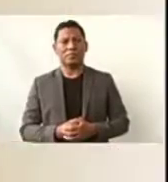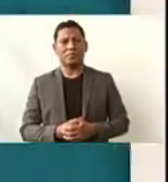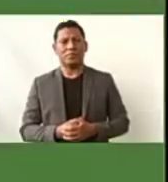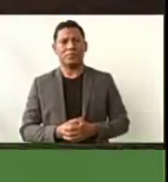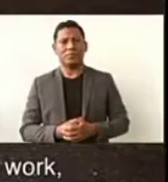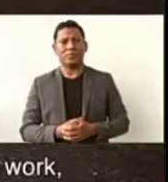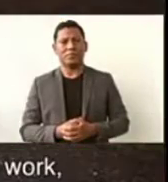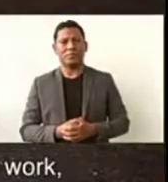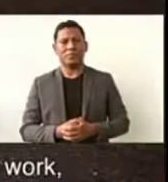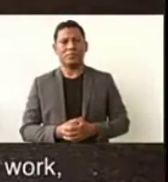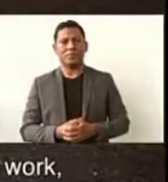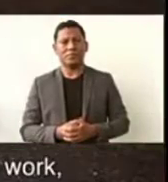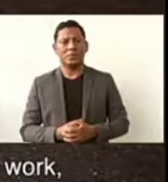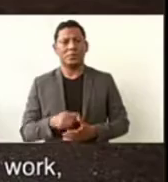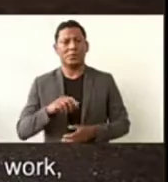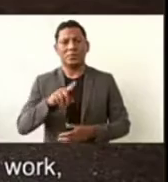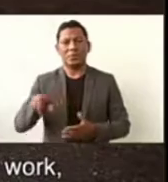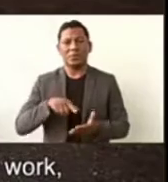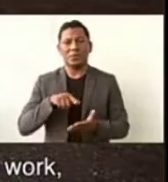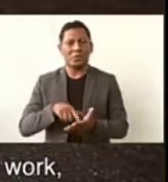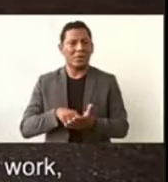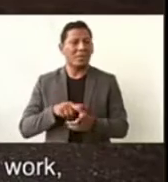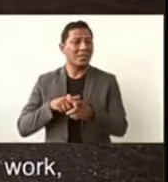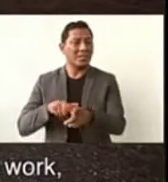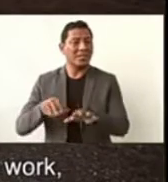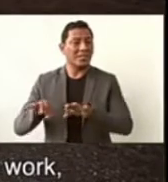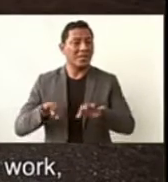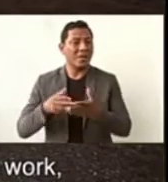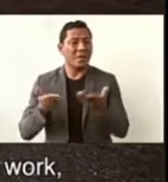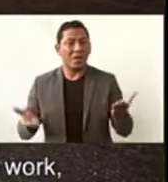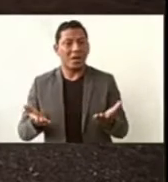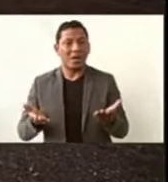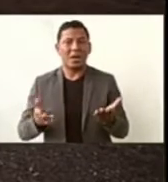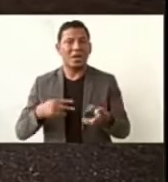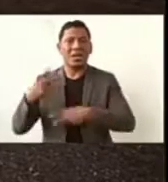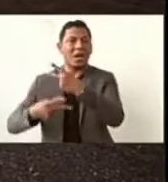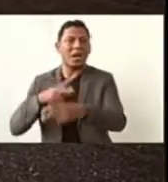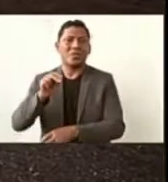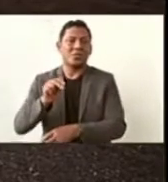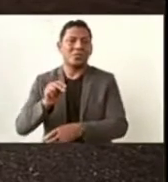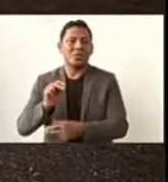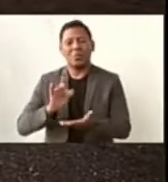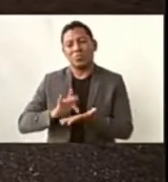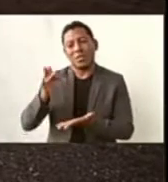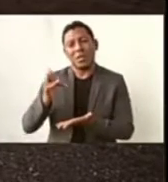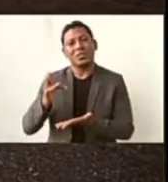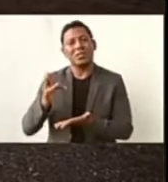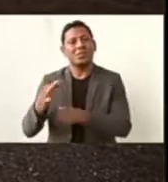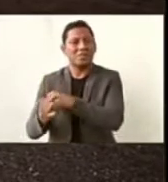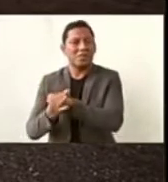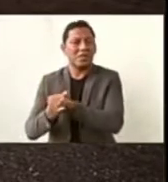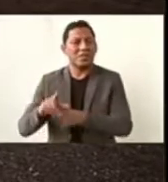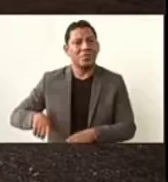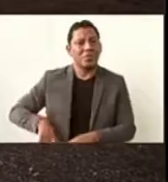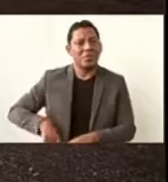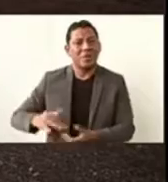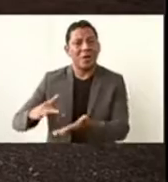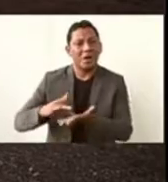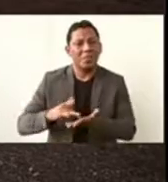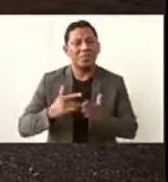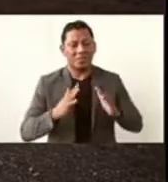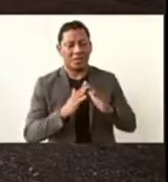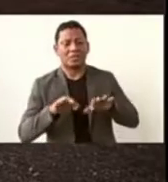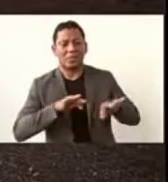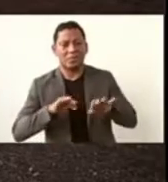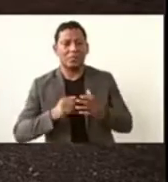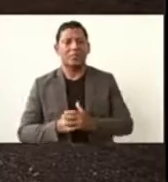teníamos que salir a otros poblados a otras ciudades a trabajar y cuando ahora ya no lo hacemos gracias a este programa pues ya estamos en